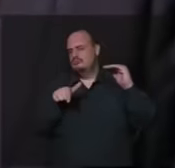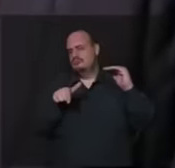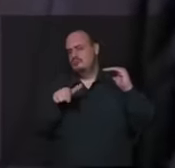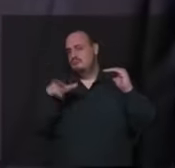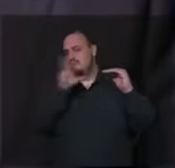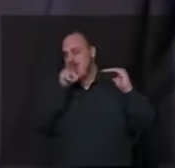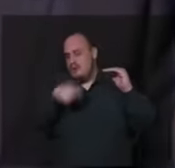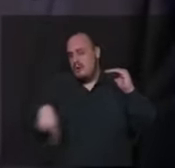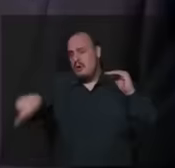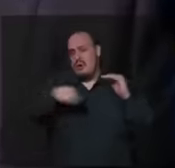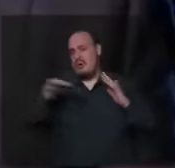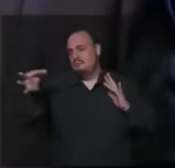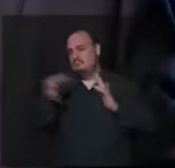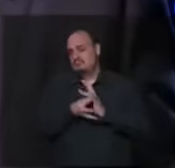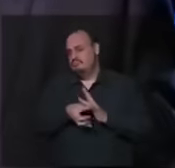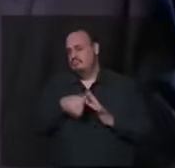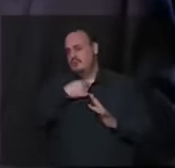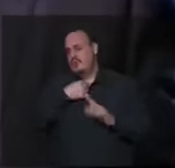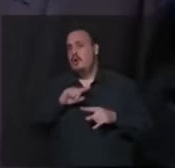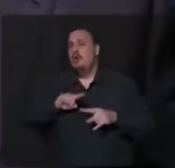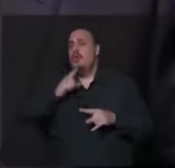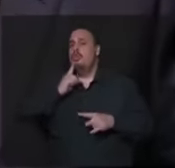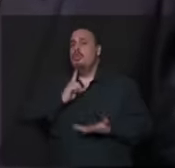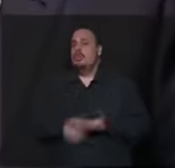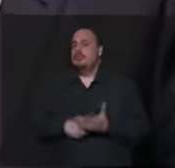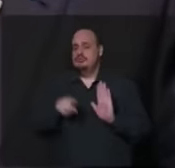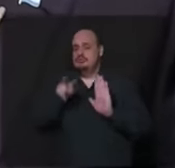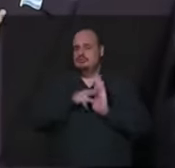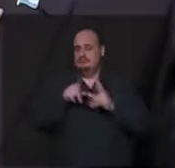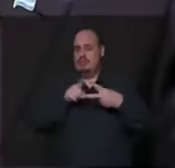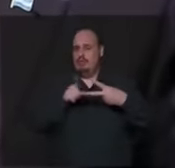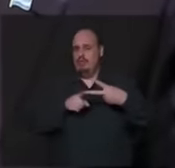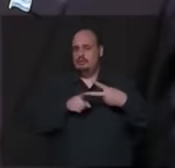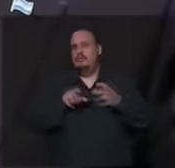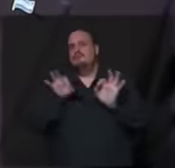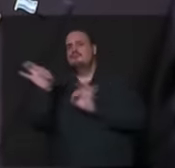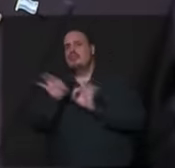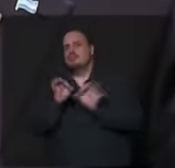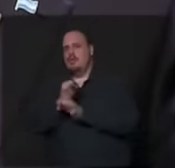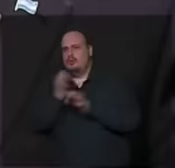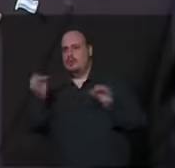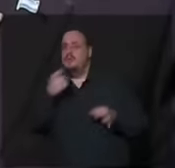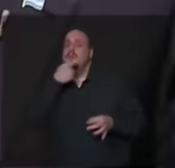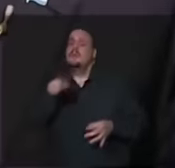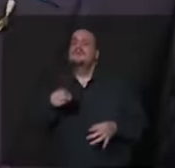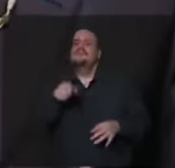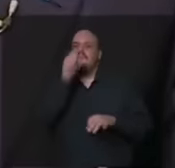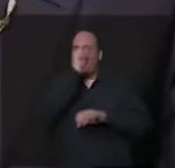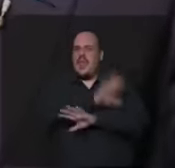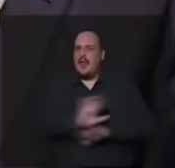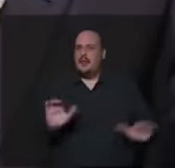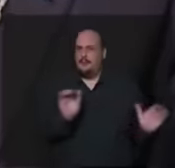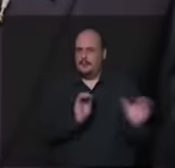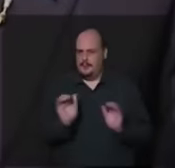esas mujeres a 2 políticas. Una la conté en el proceso educativo, que son los jardines maternales, para